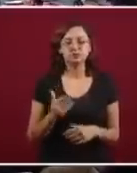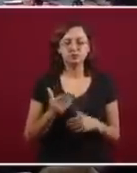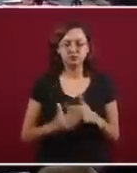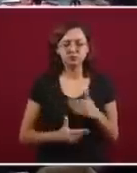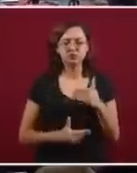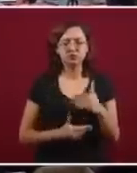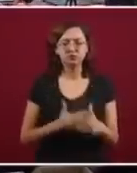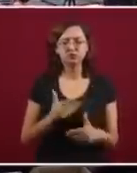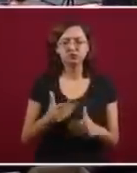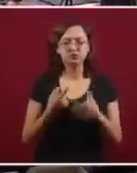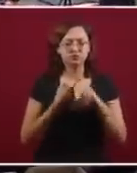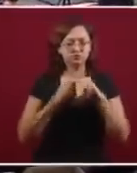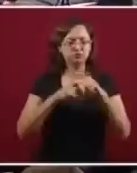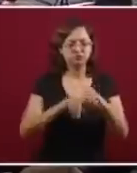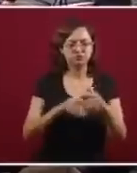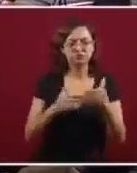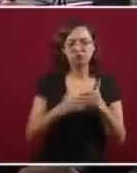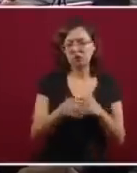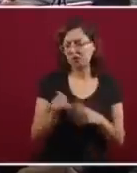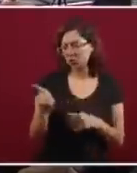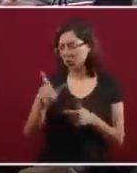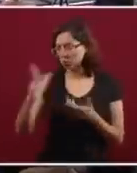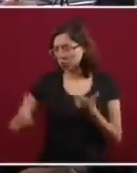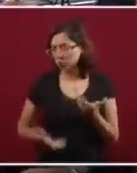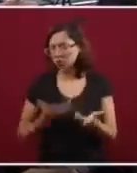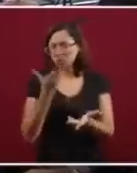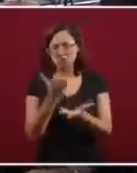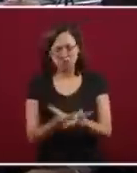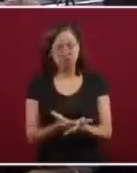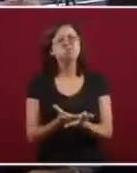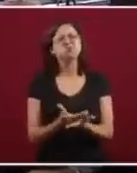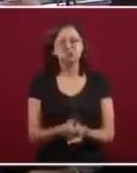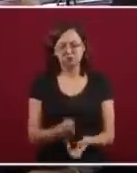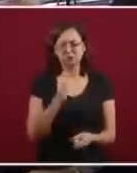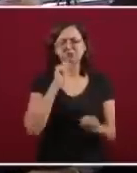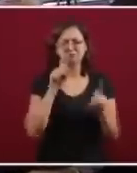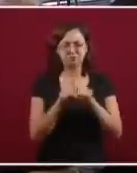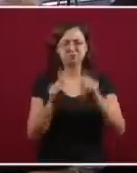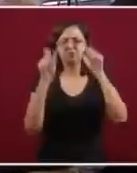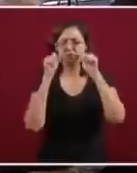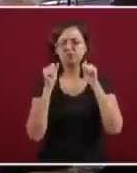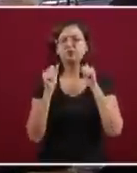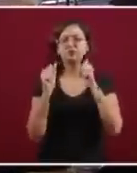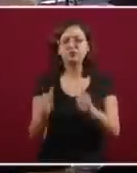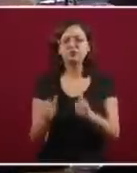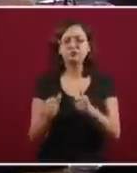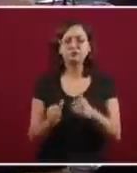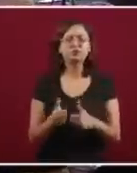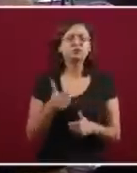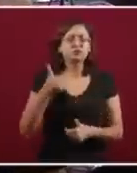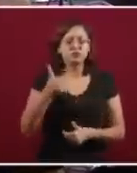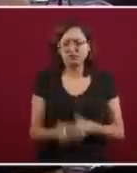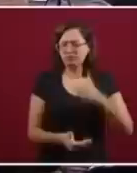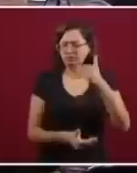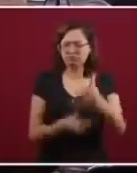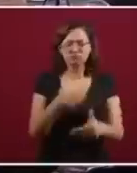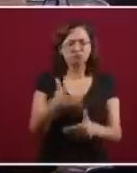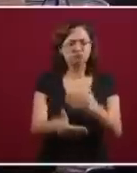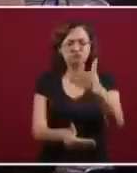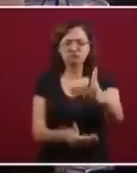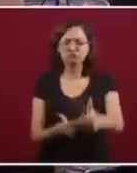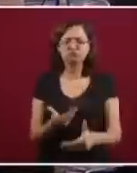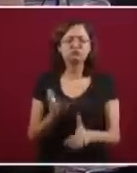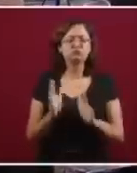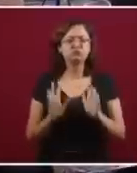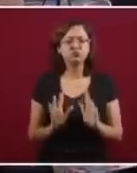no descartamos lo otro vamos a ir avanzando es un